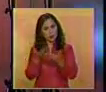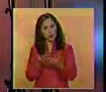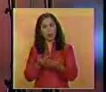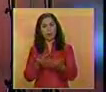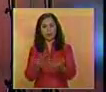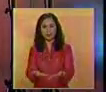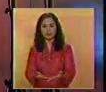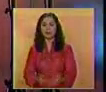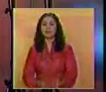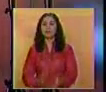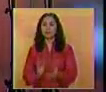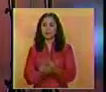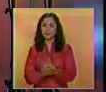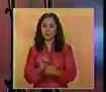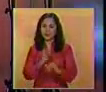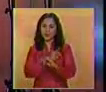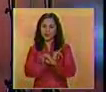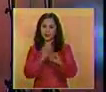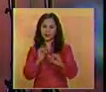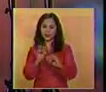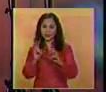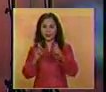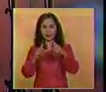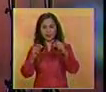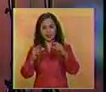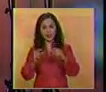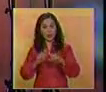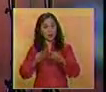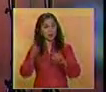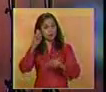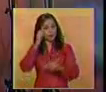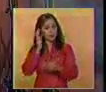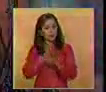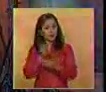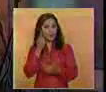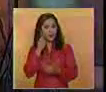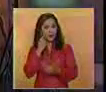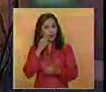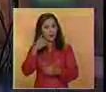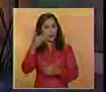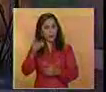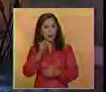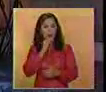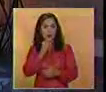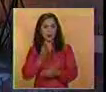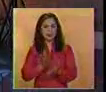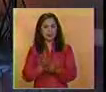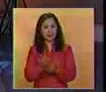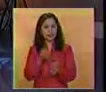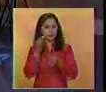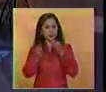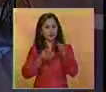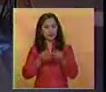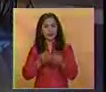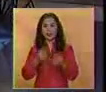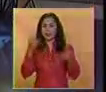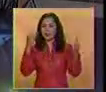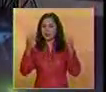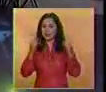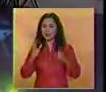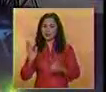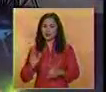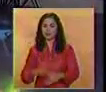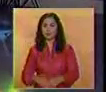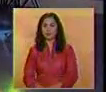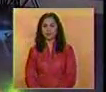se los merecen. Amigos, de esta manera finalizamos Estrenos y Estrellas, pero recuerden siempre estar pendientes de nuestras próximas ediciones para seguirnos poniendo al día en materia de